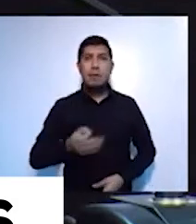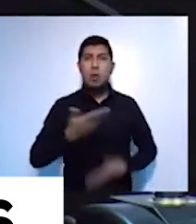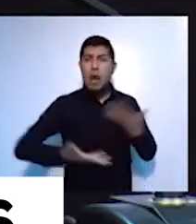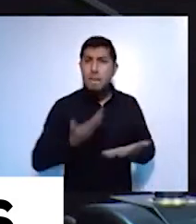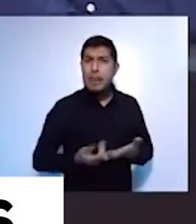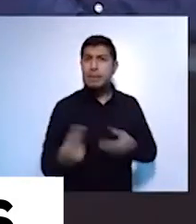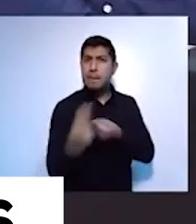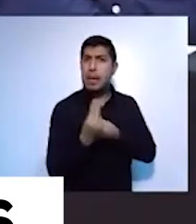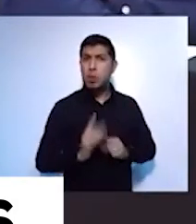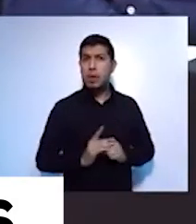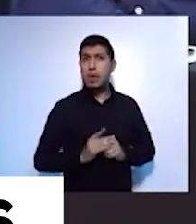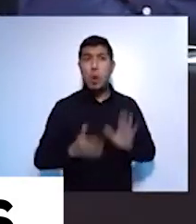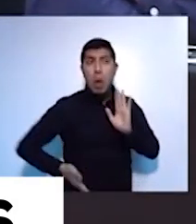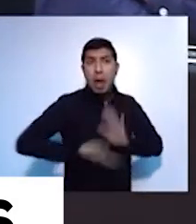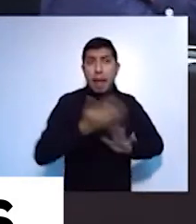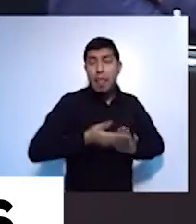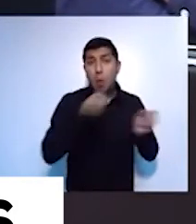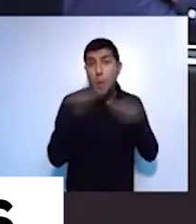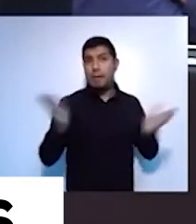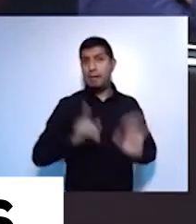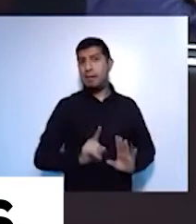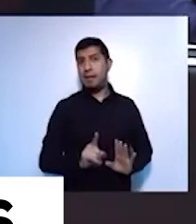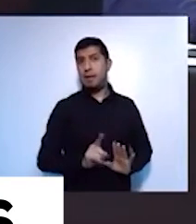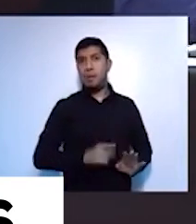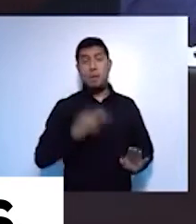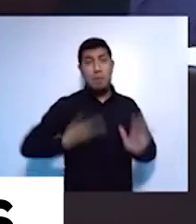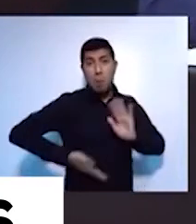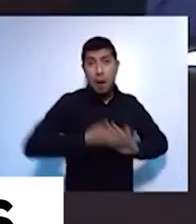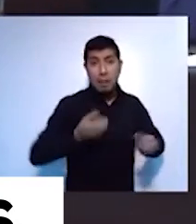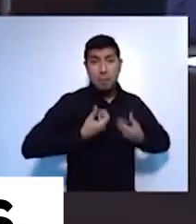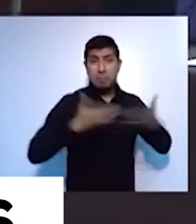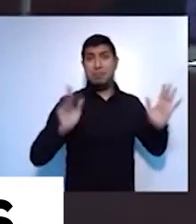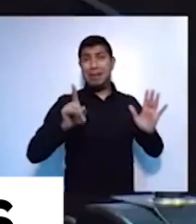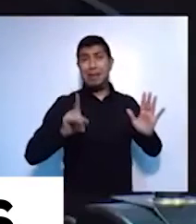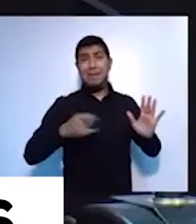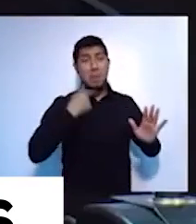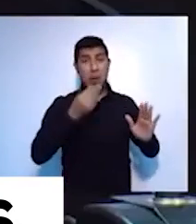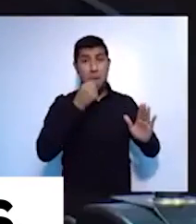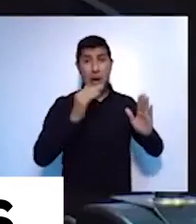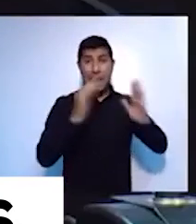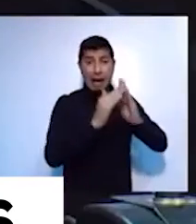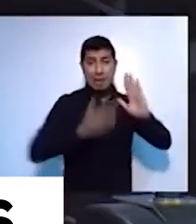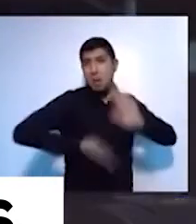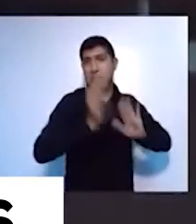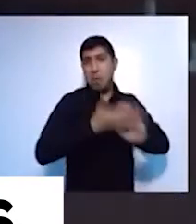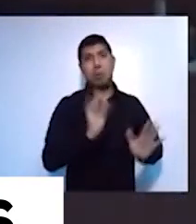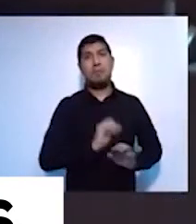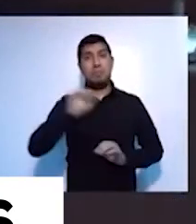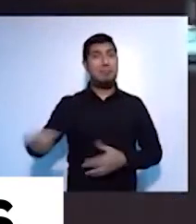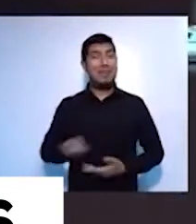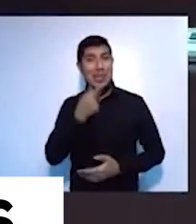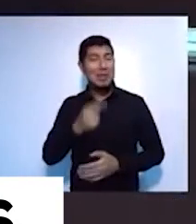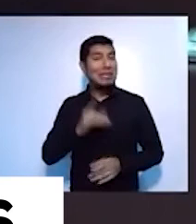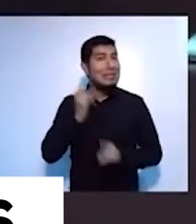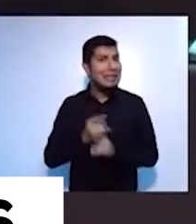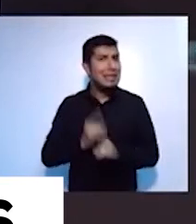no exponernos. No exponernos innecesariamente, no salir de la casa si no hace falta. Cumplir con todo lo que estamos diciendo